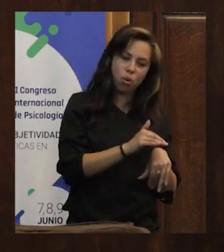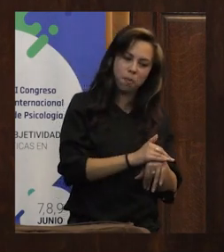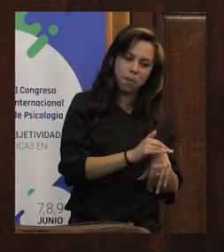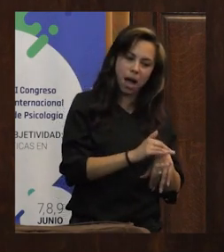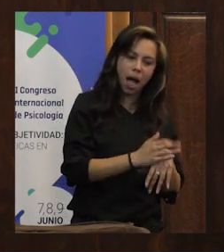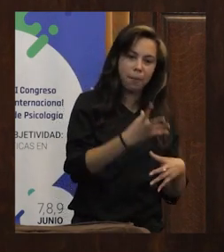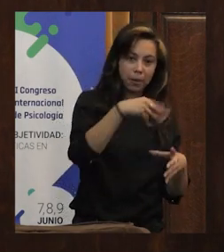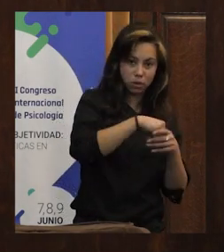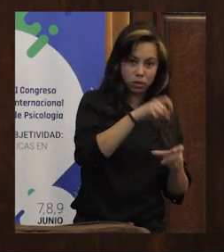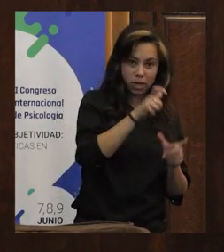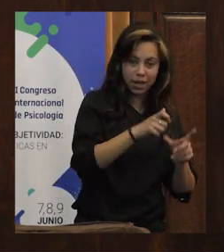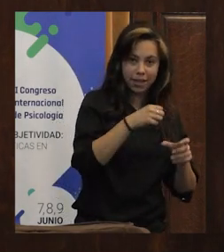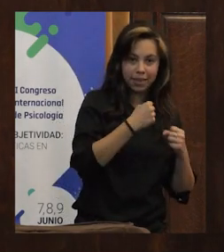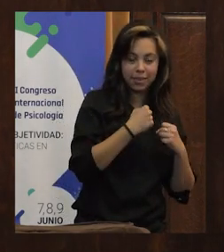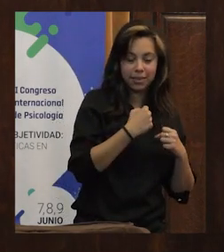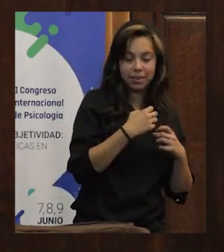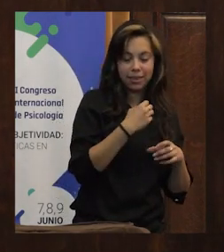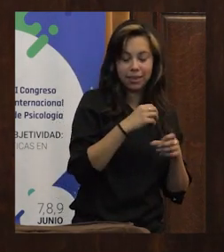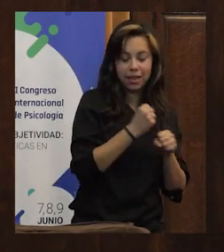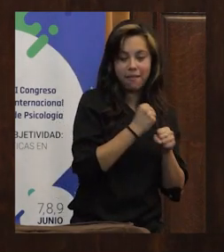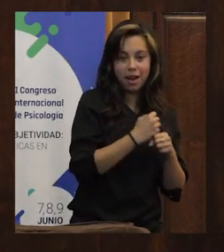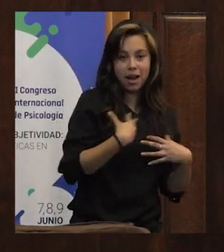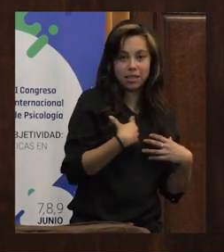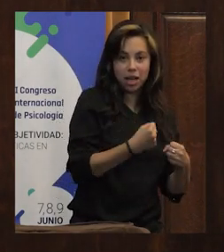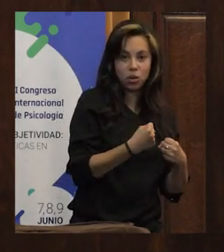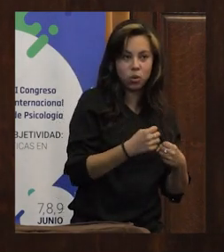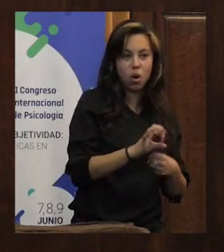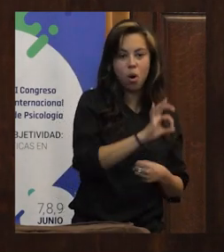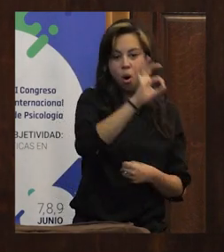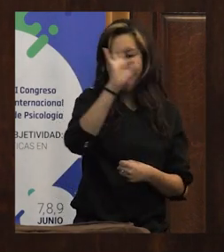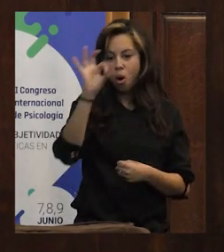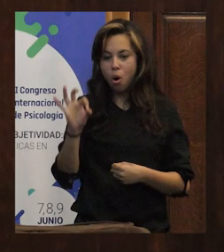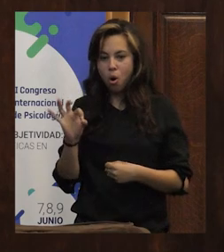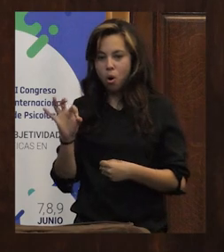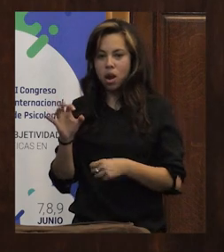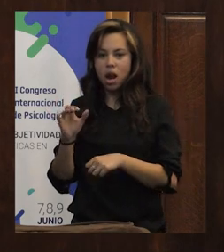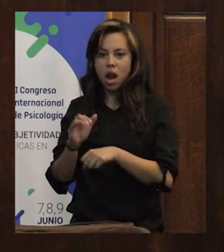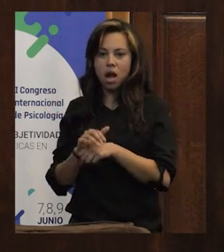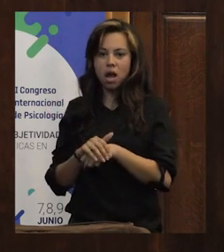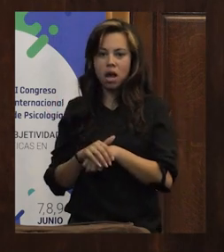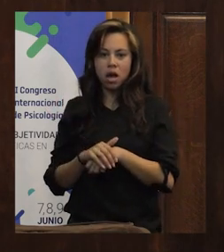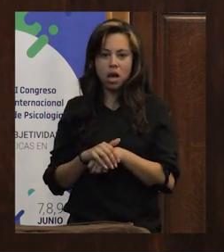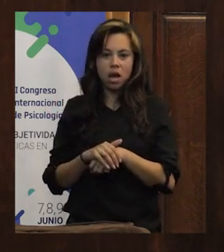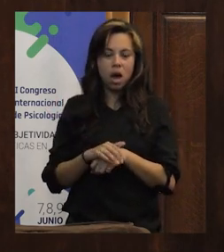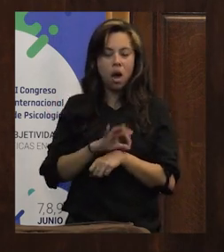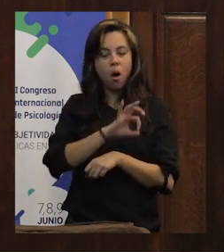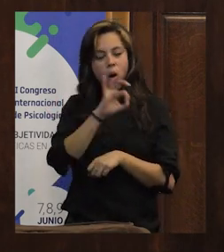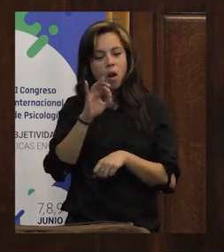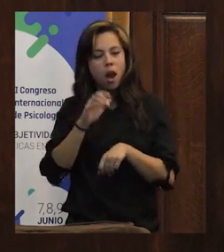la culpabilización generada en el consultorio. ¿Sí?